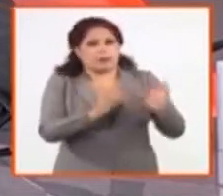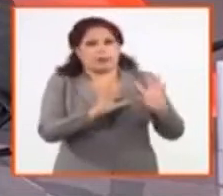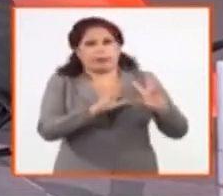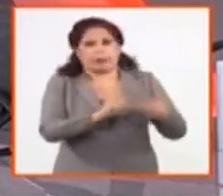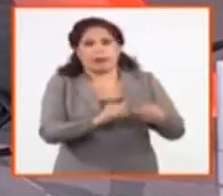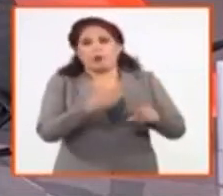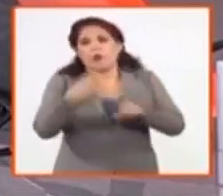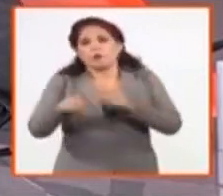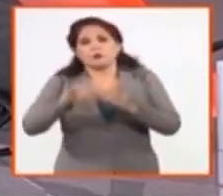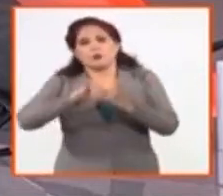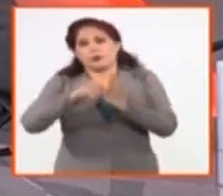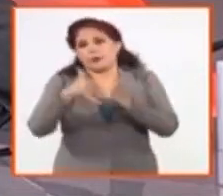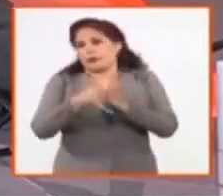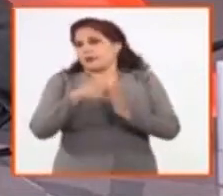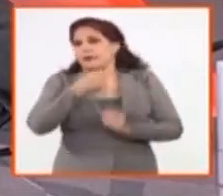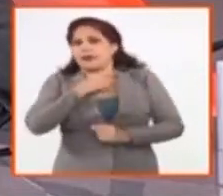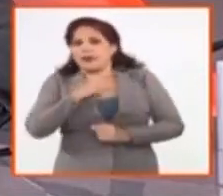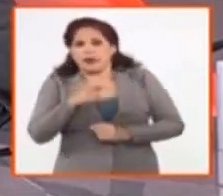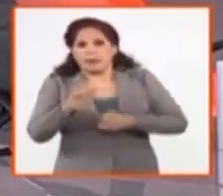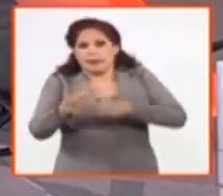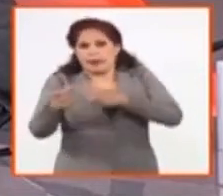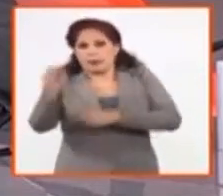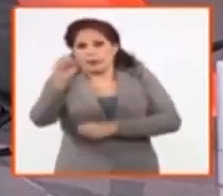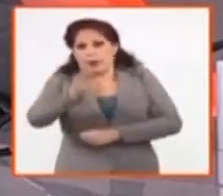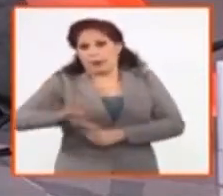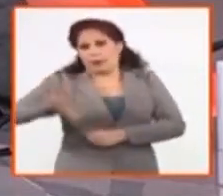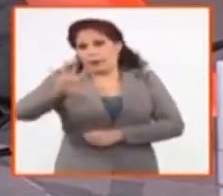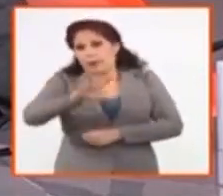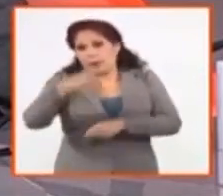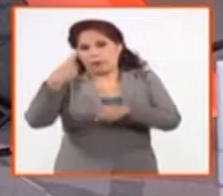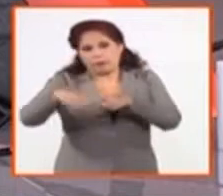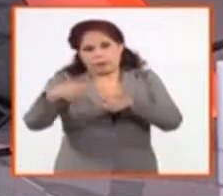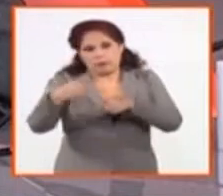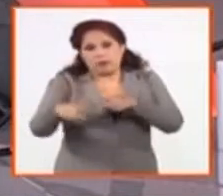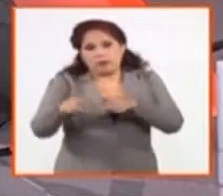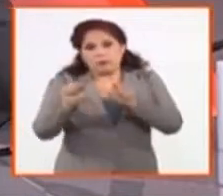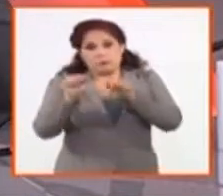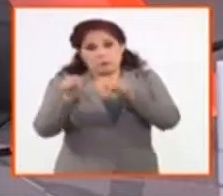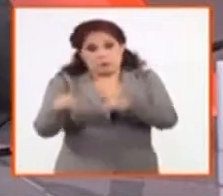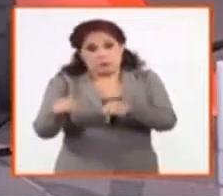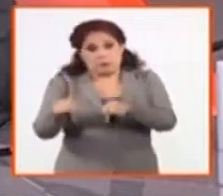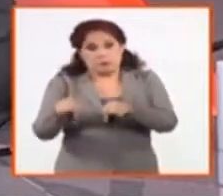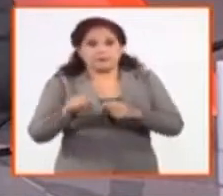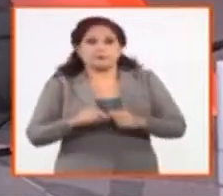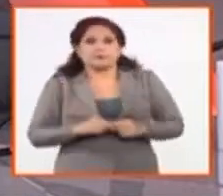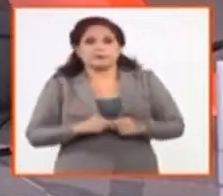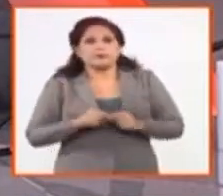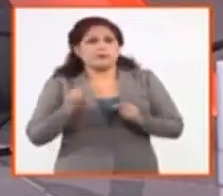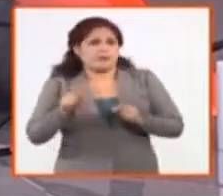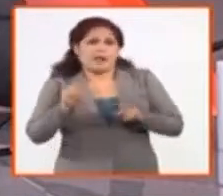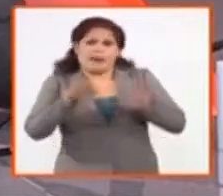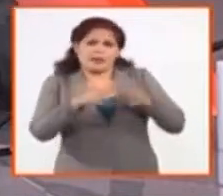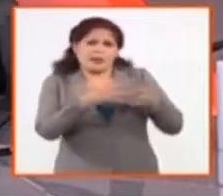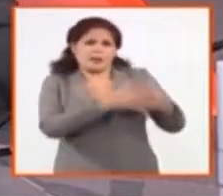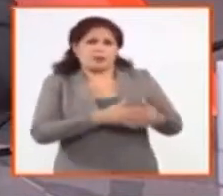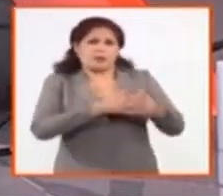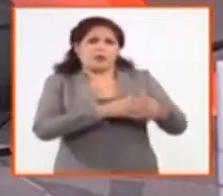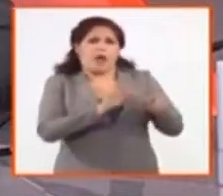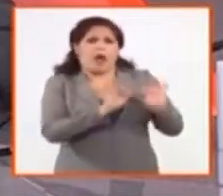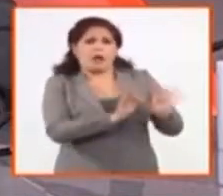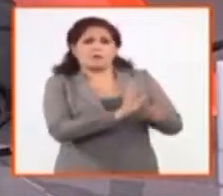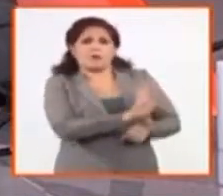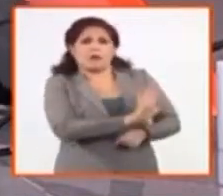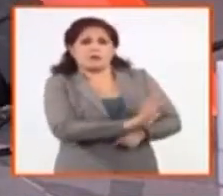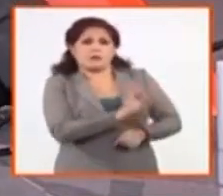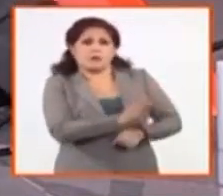de ejército europeo, un poco alternativos a la OTAN, y creo que de alguna manera el tema de Afganistán y todo el tratamiento que le